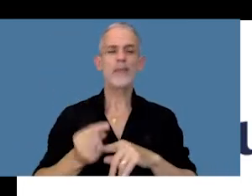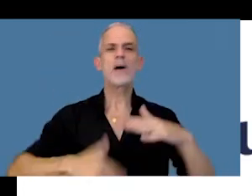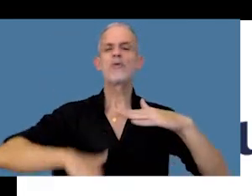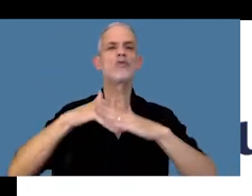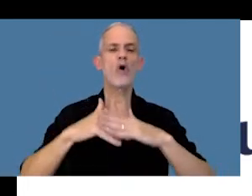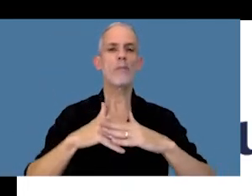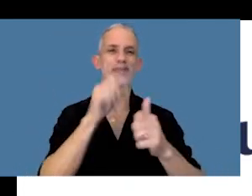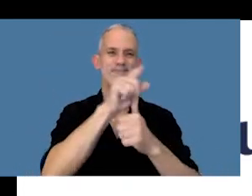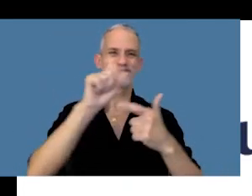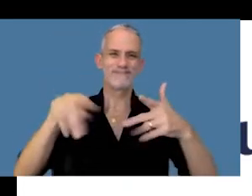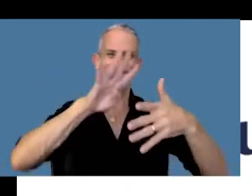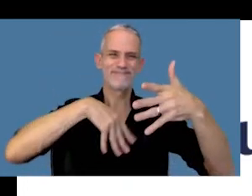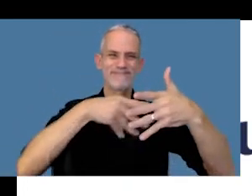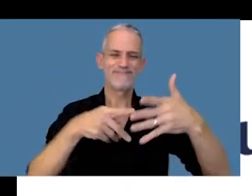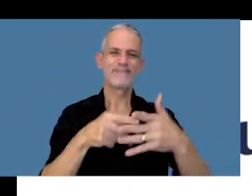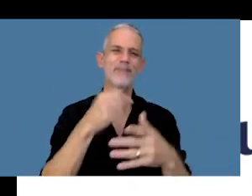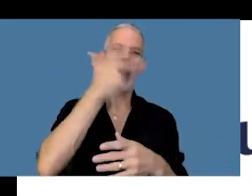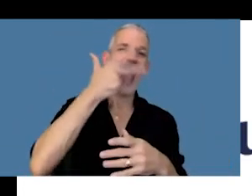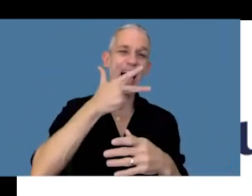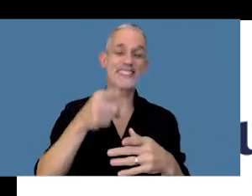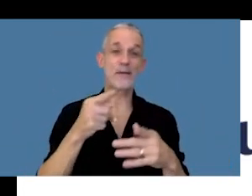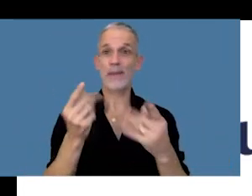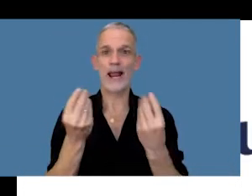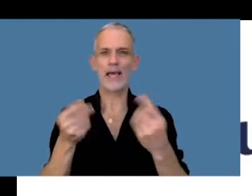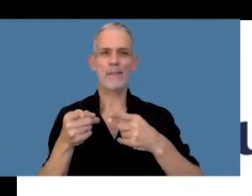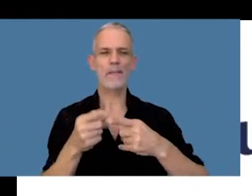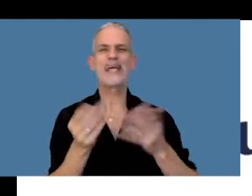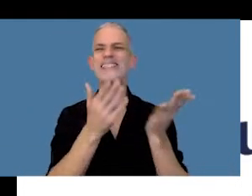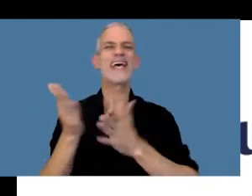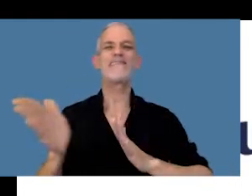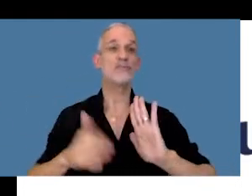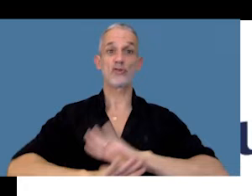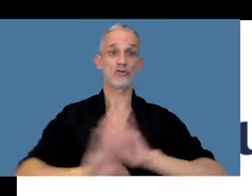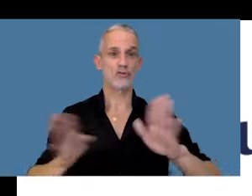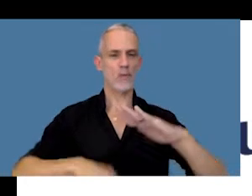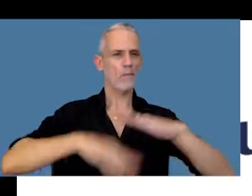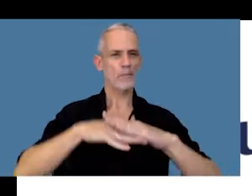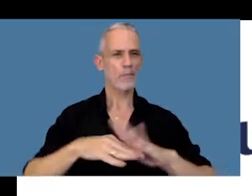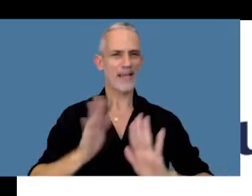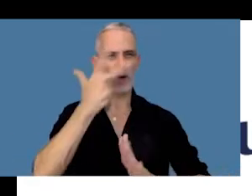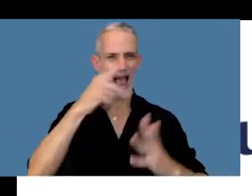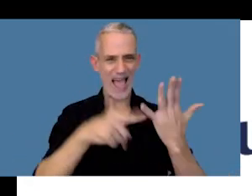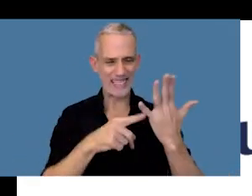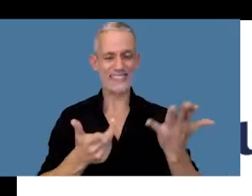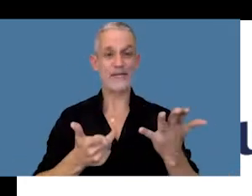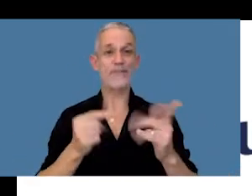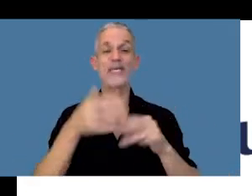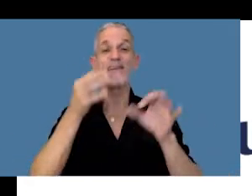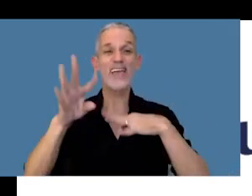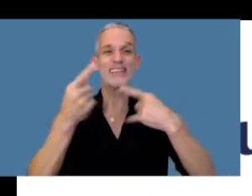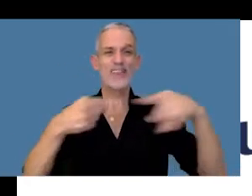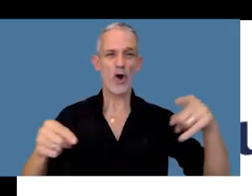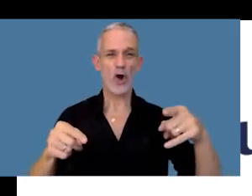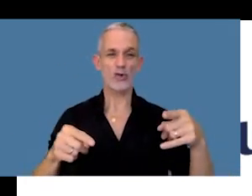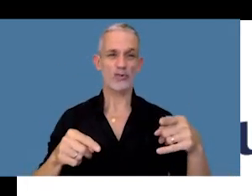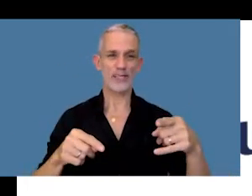de tabla. Categoría H para los que hacen prestaciones de servicios y venta de bienes, o lo que